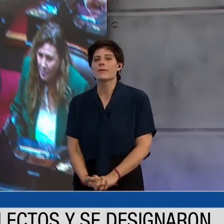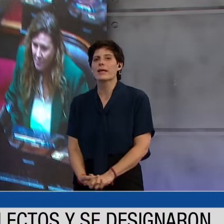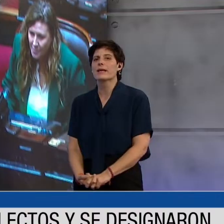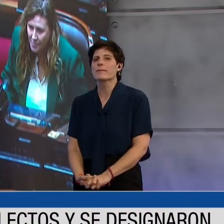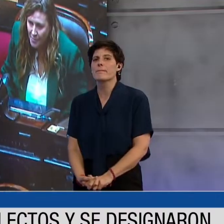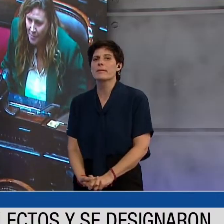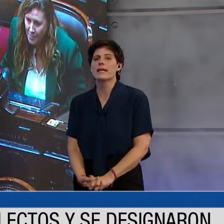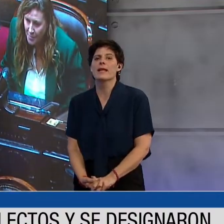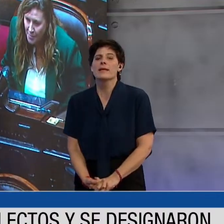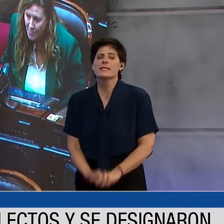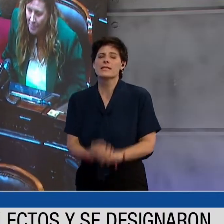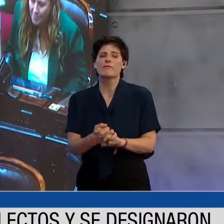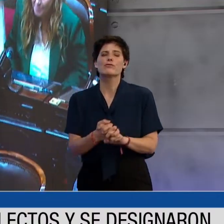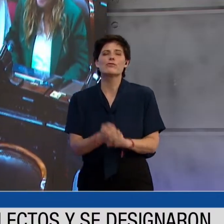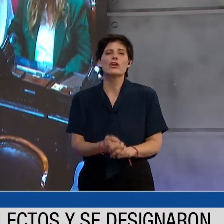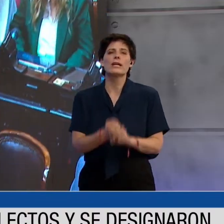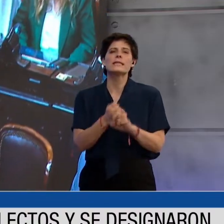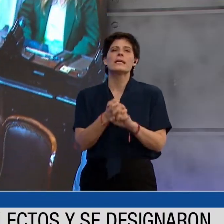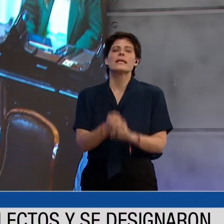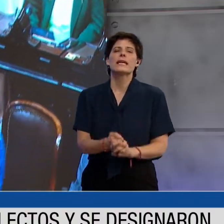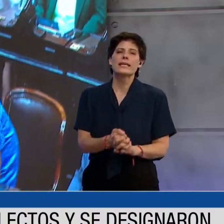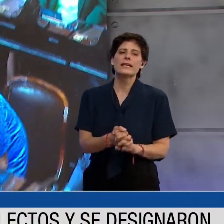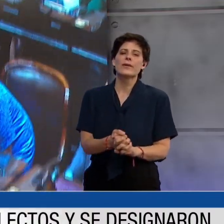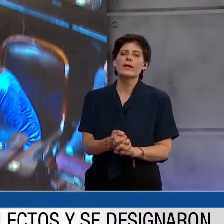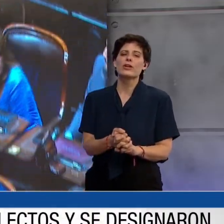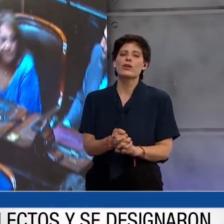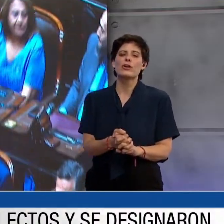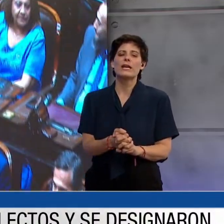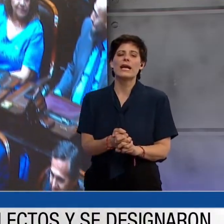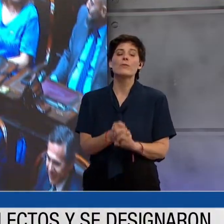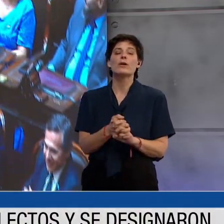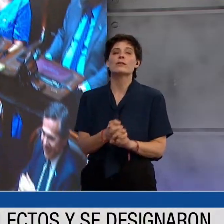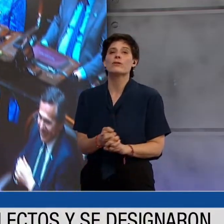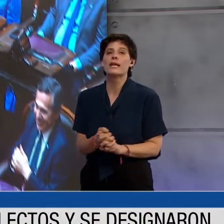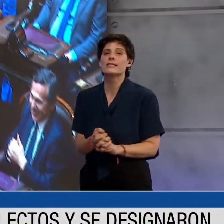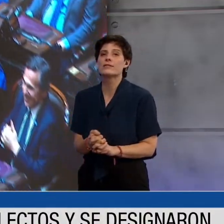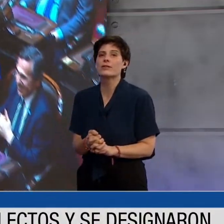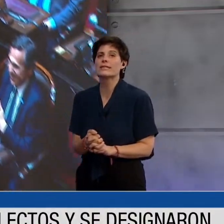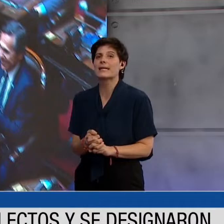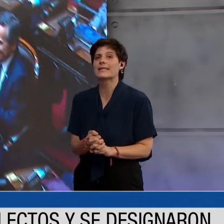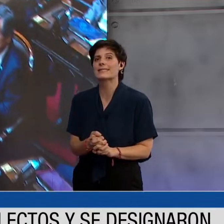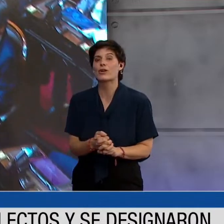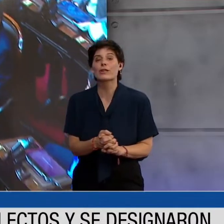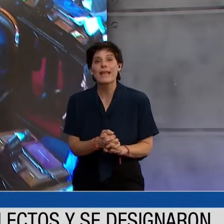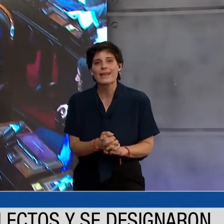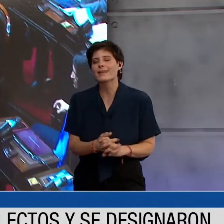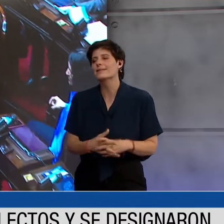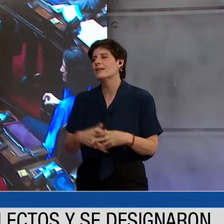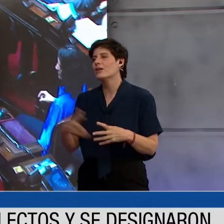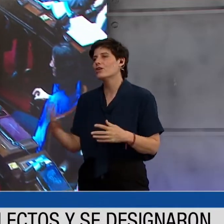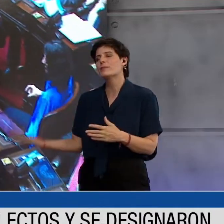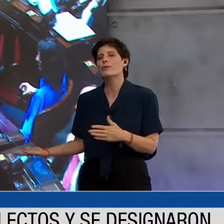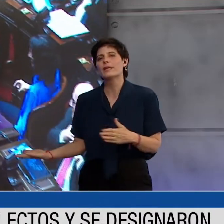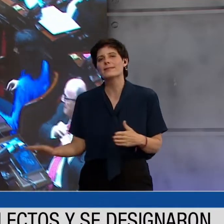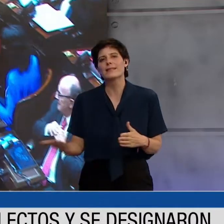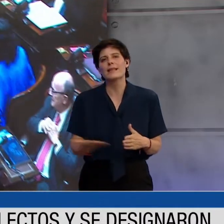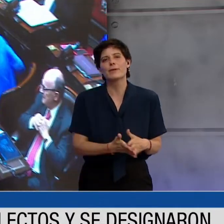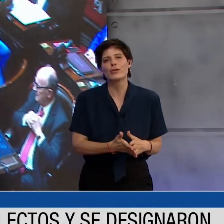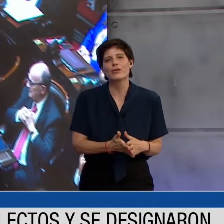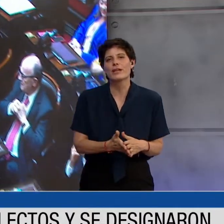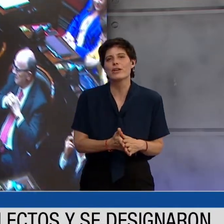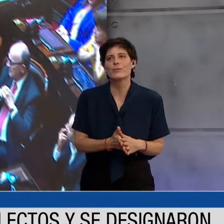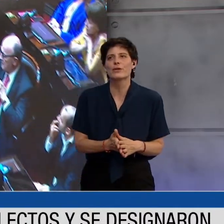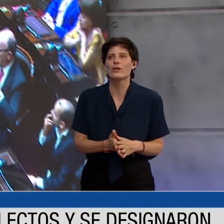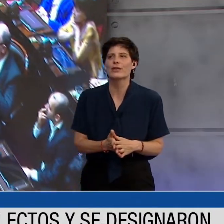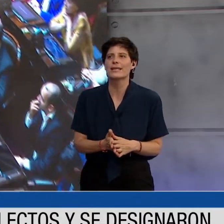presidente Javier Milei ya en funciones, que tiene que ver con la convocatoria a sesiones extraordinarias. No se puede extender el